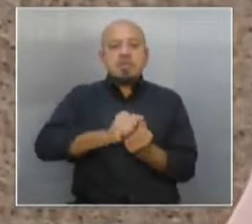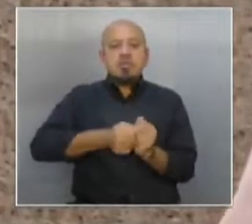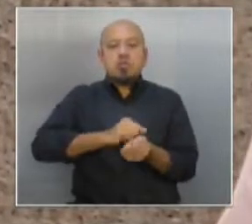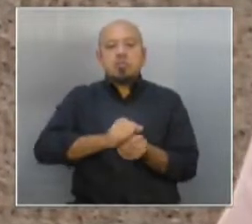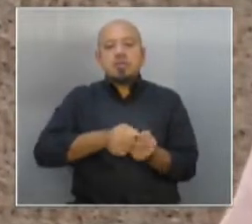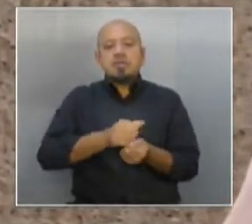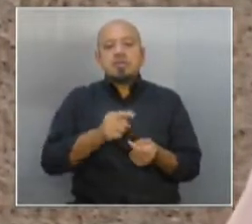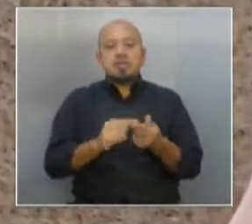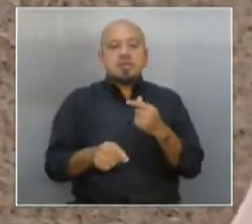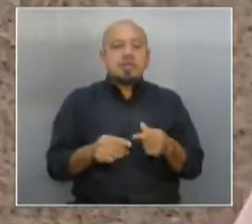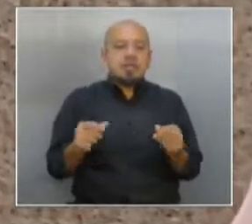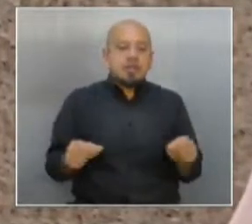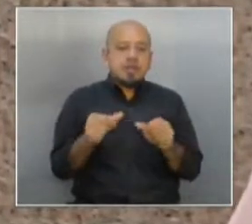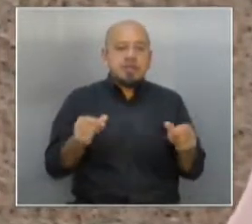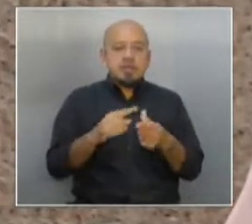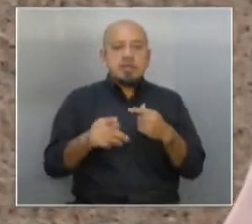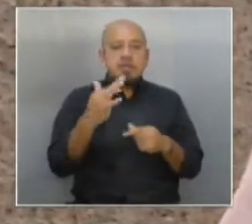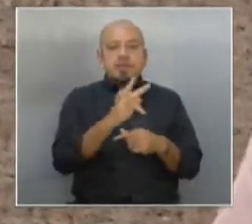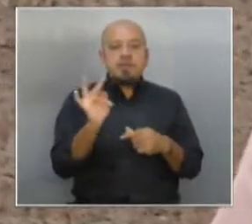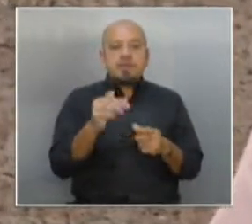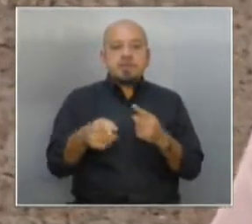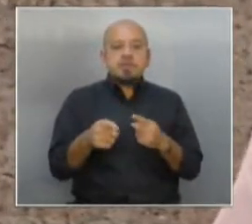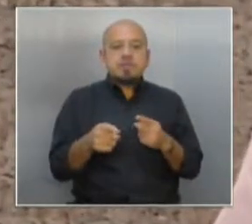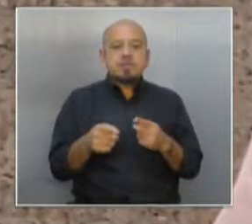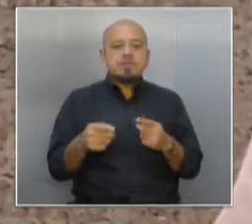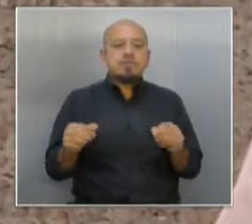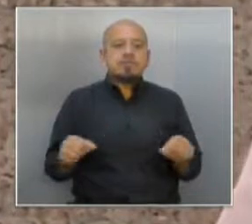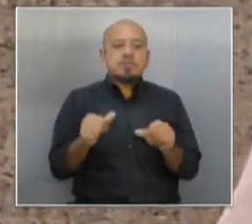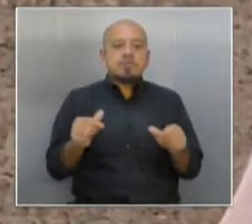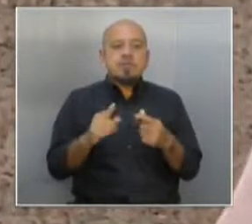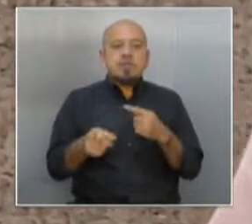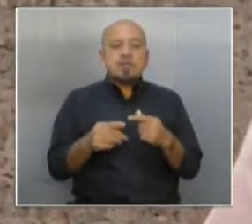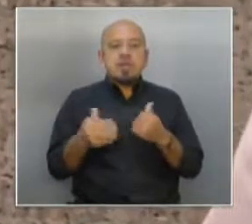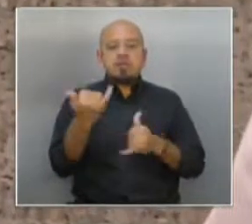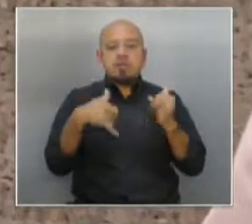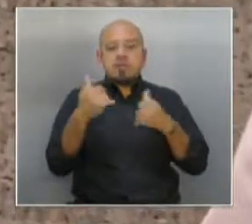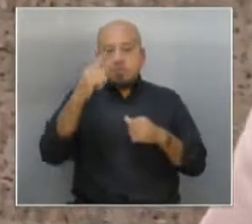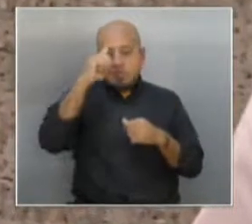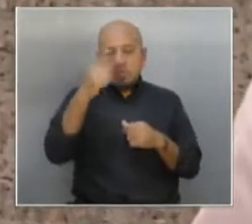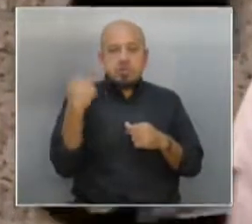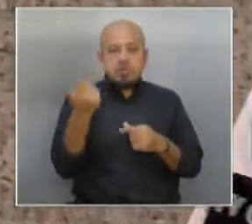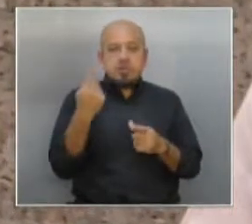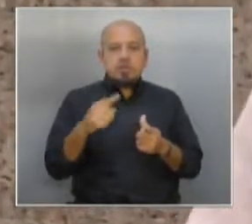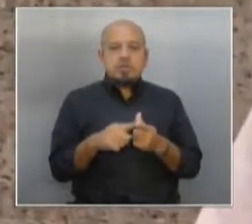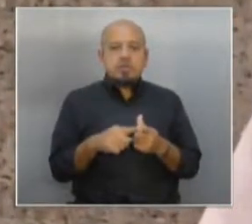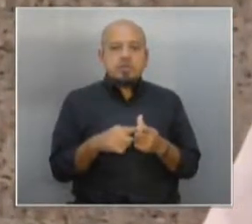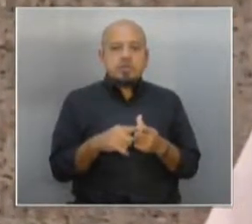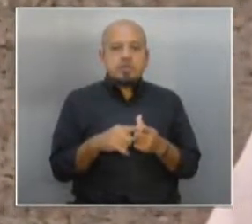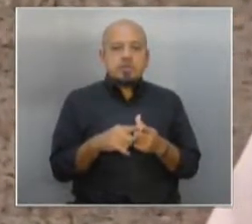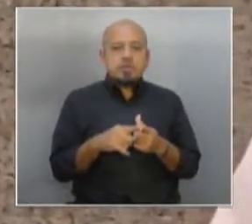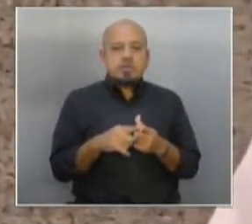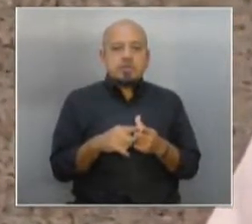mensuario que, con base en Francia, analiza el trasfondo de la información internacional. Bien. Analiza el trasfondo